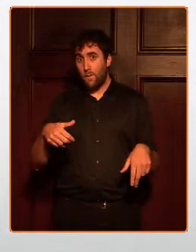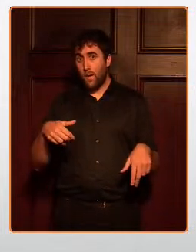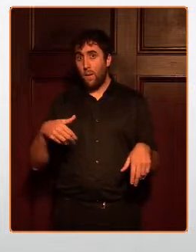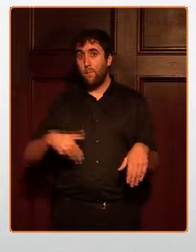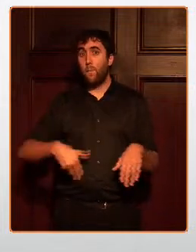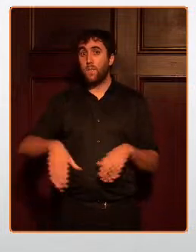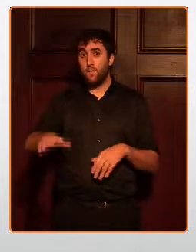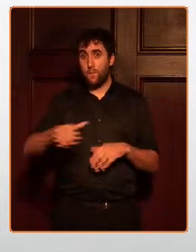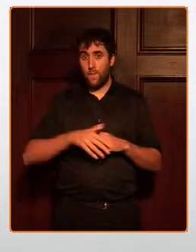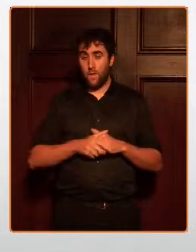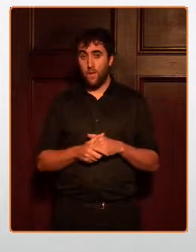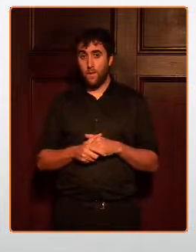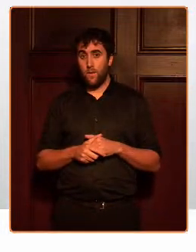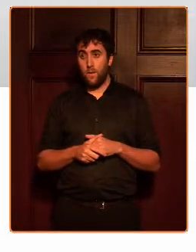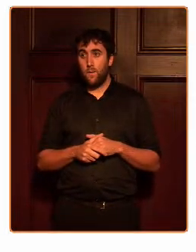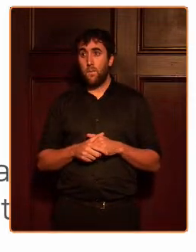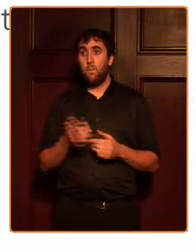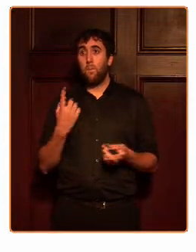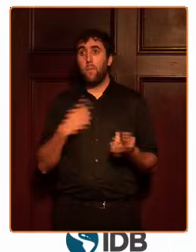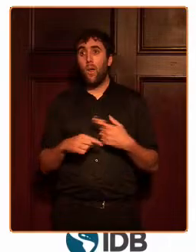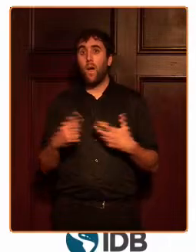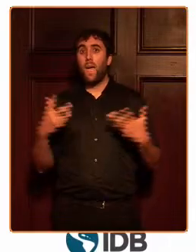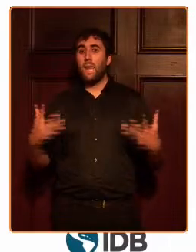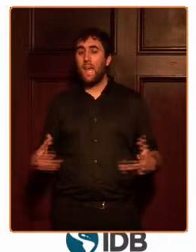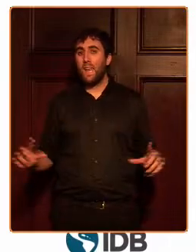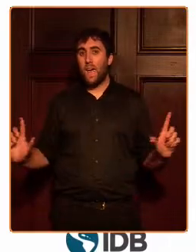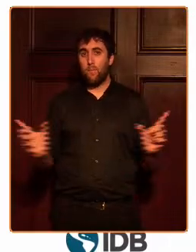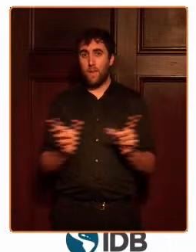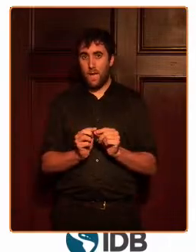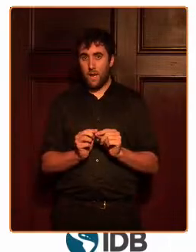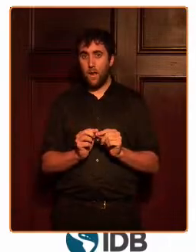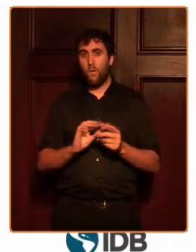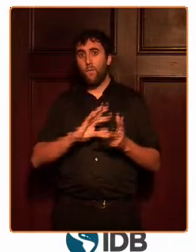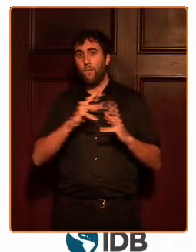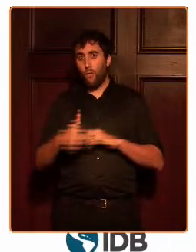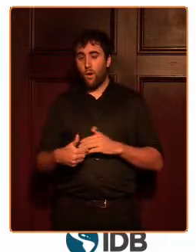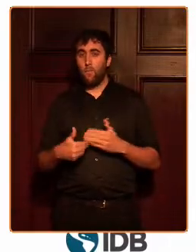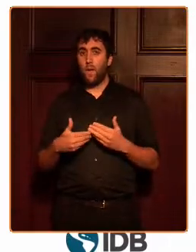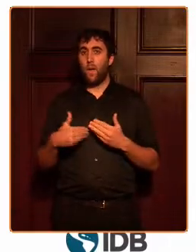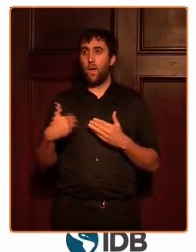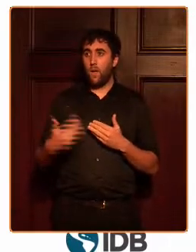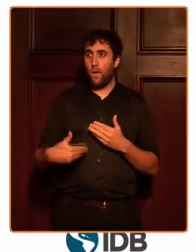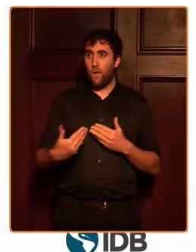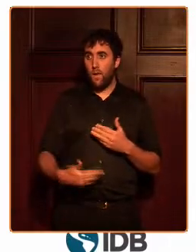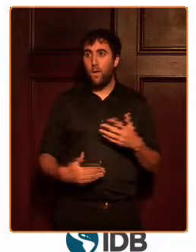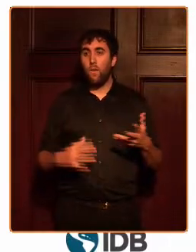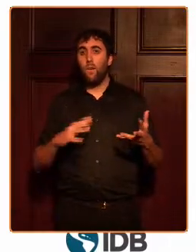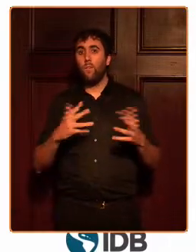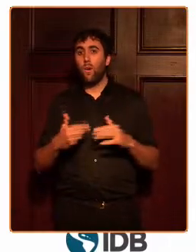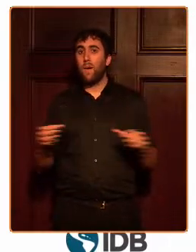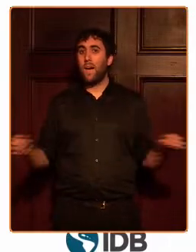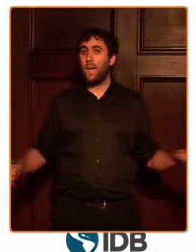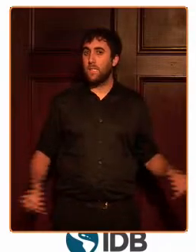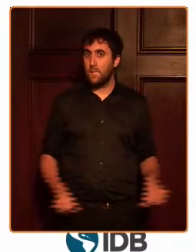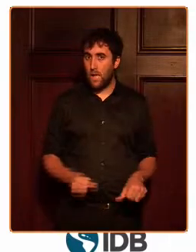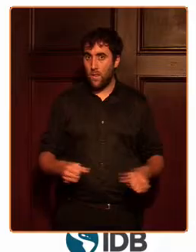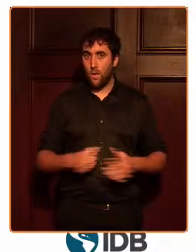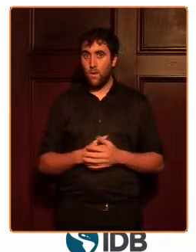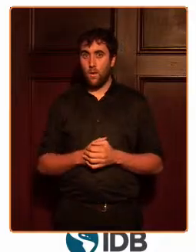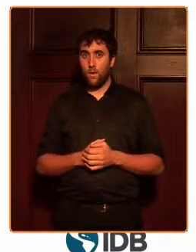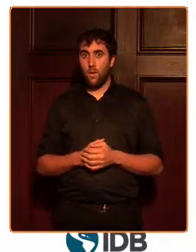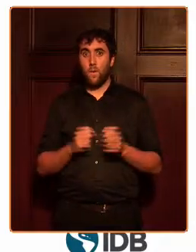próximamente. Pero quería terminar con algo mucho más positivo, será algo un